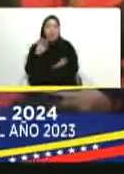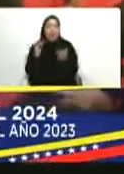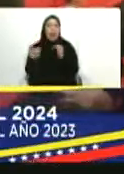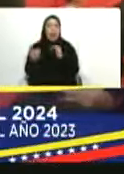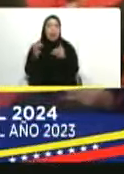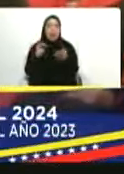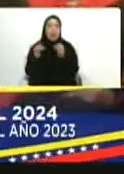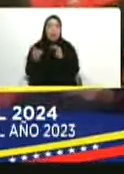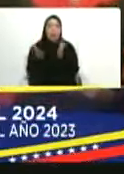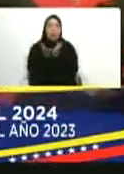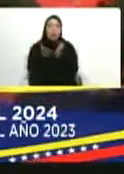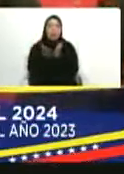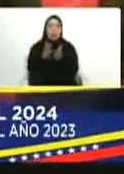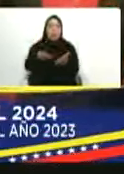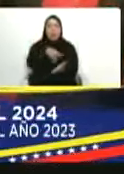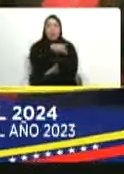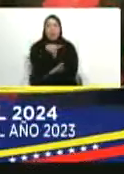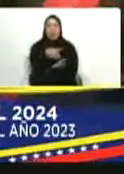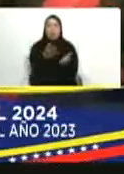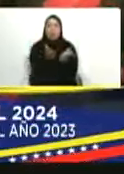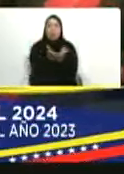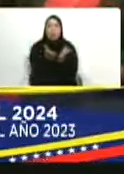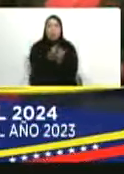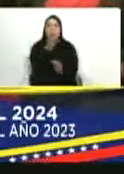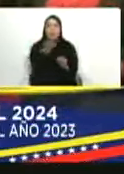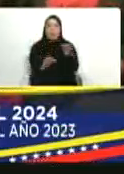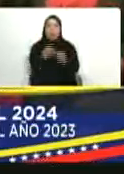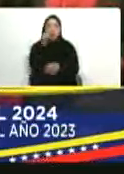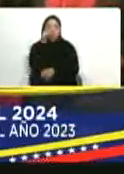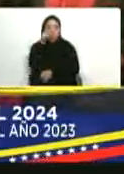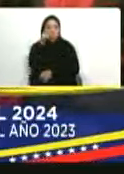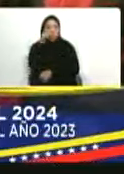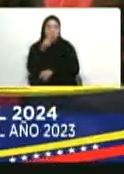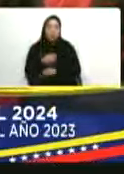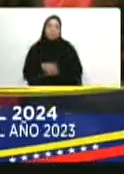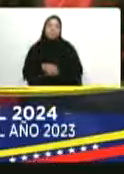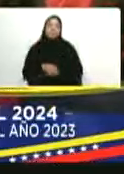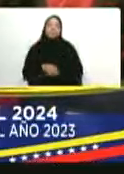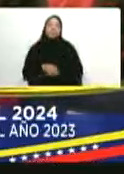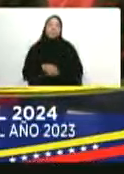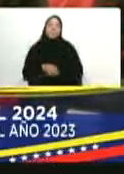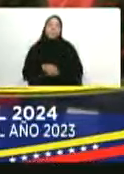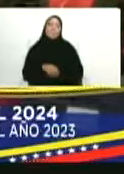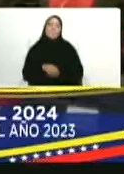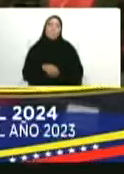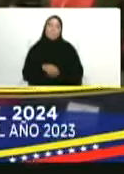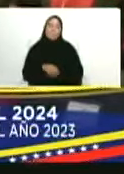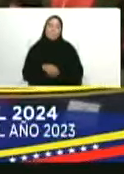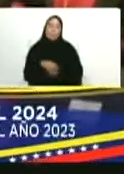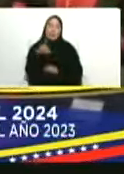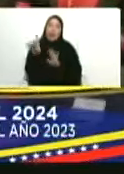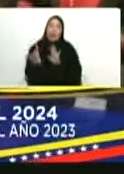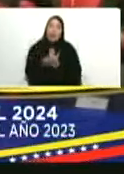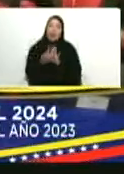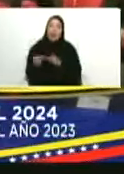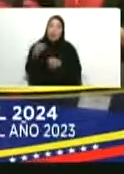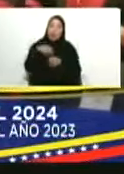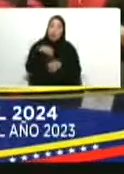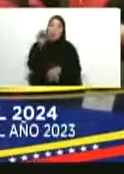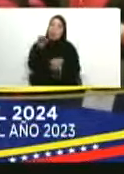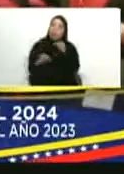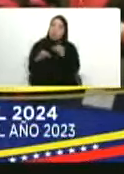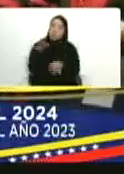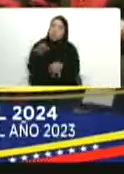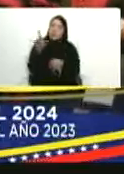Ley de la Escuela Nacional de la Magistratura. Importante destacar estas leyes que forman parte de la reforma del sistema de justicia y